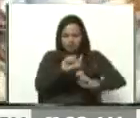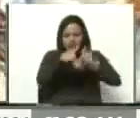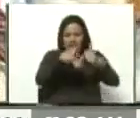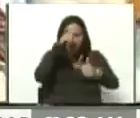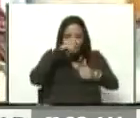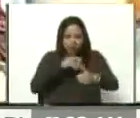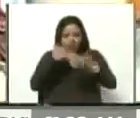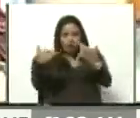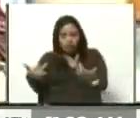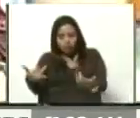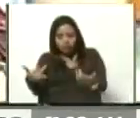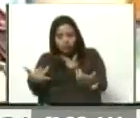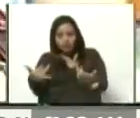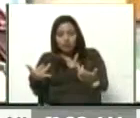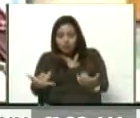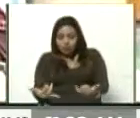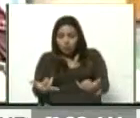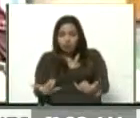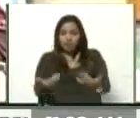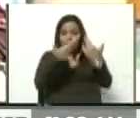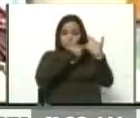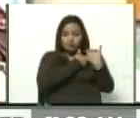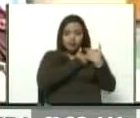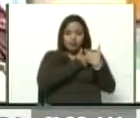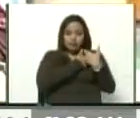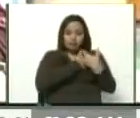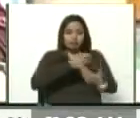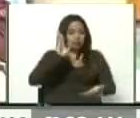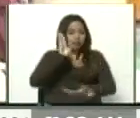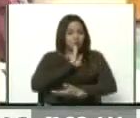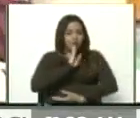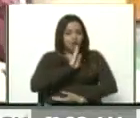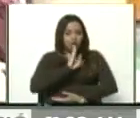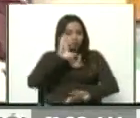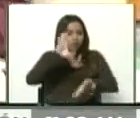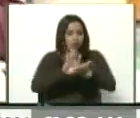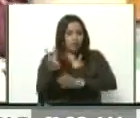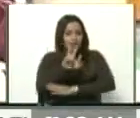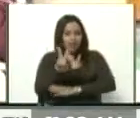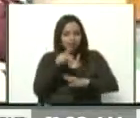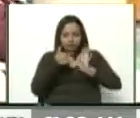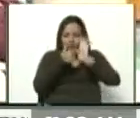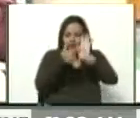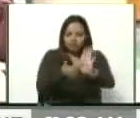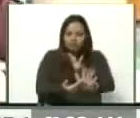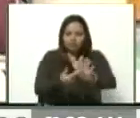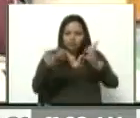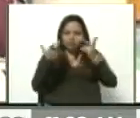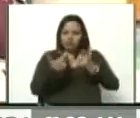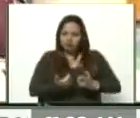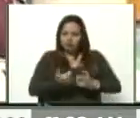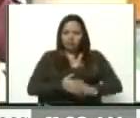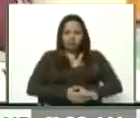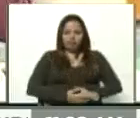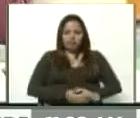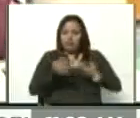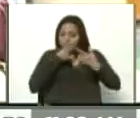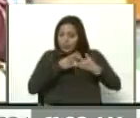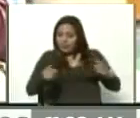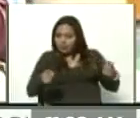autoridades del Banco Central de Venezuela decir los números en su momento preciso, pero